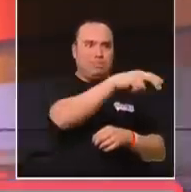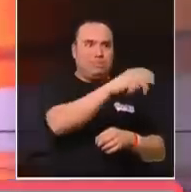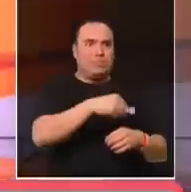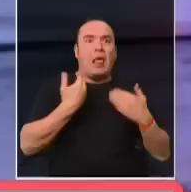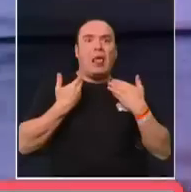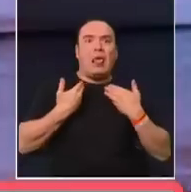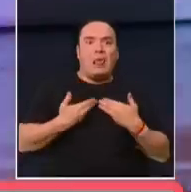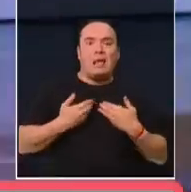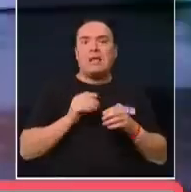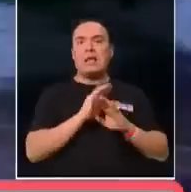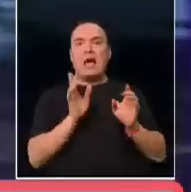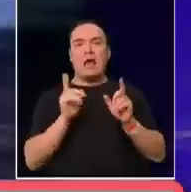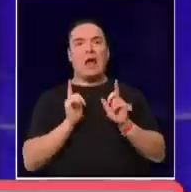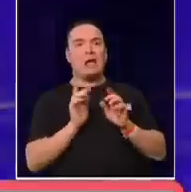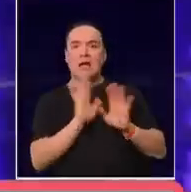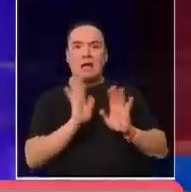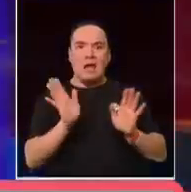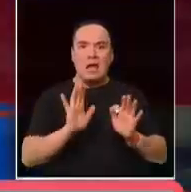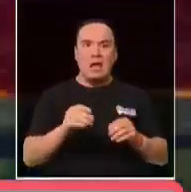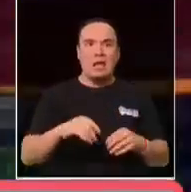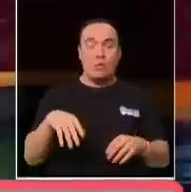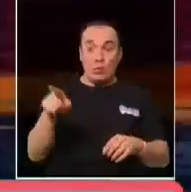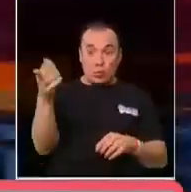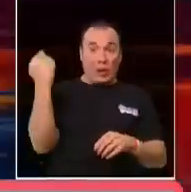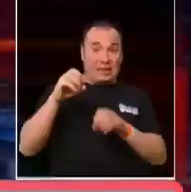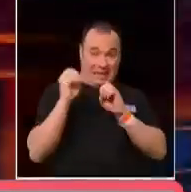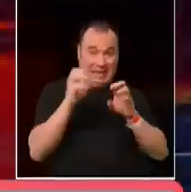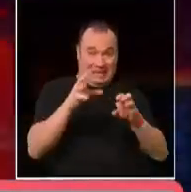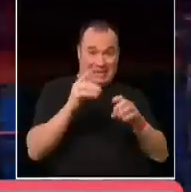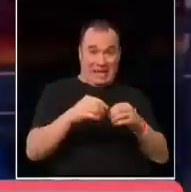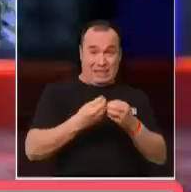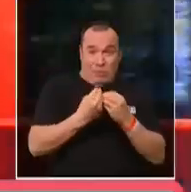Realmente lo enseñaste con mucha energía.